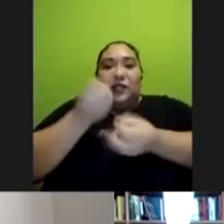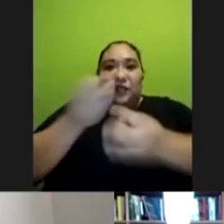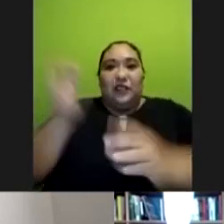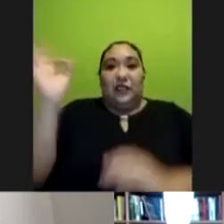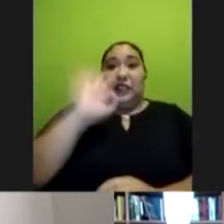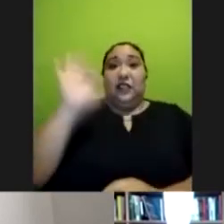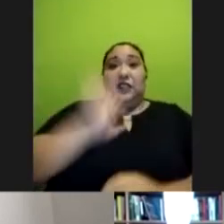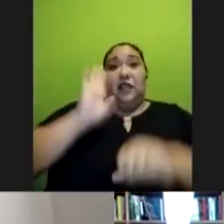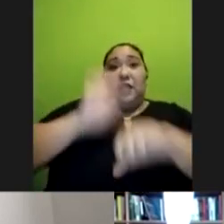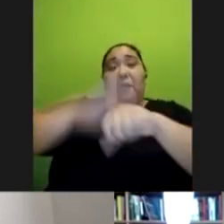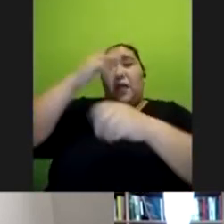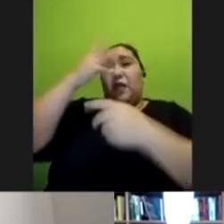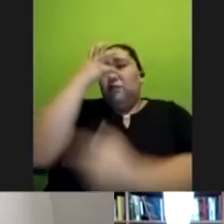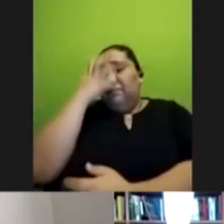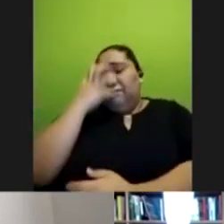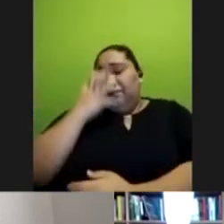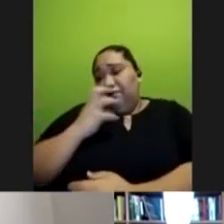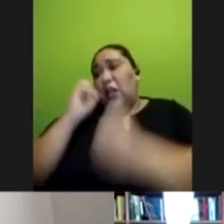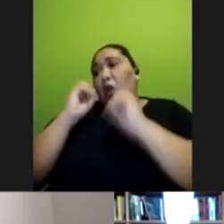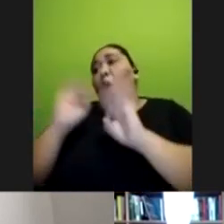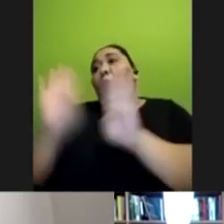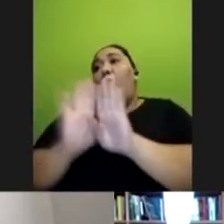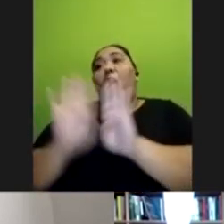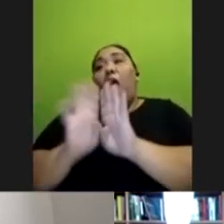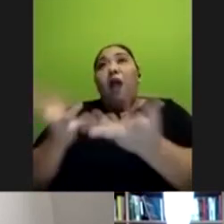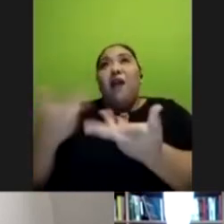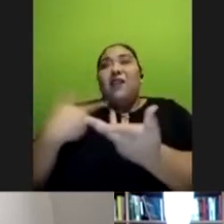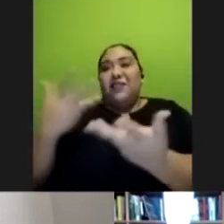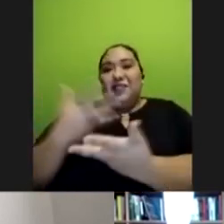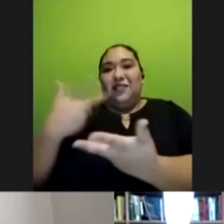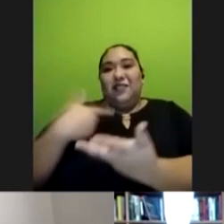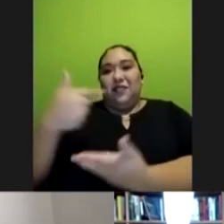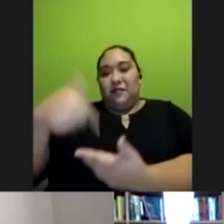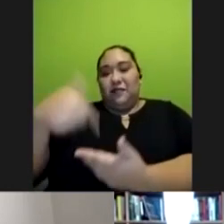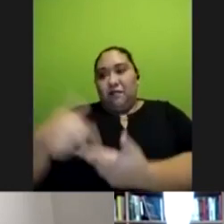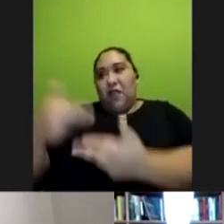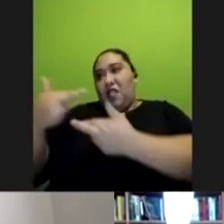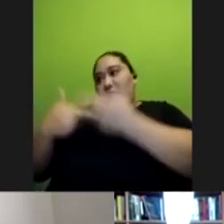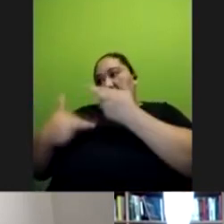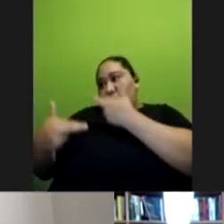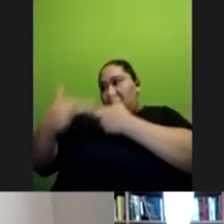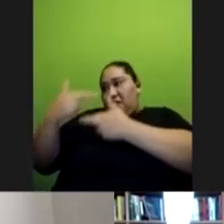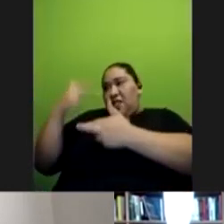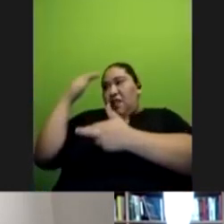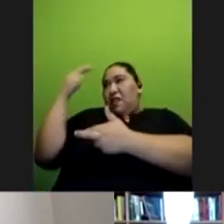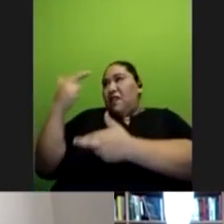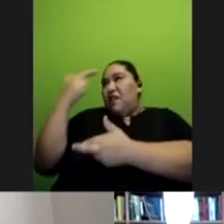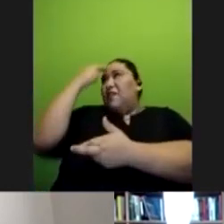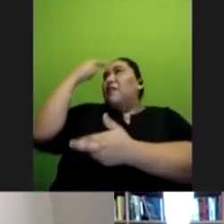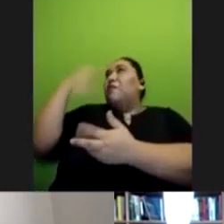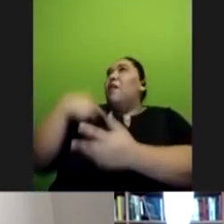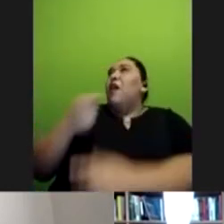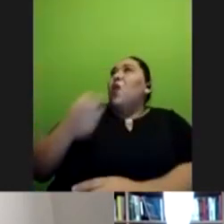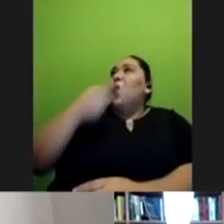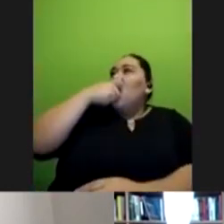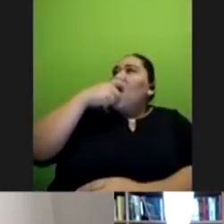ponen más necios o resulta que tienen algunas regresiones, ya volvieron a agarrar el chupón o ya se volvieron a hacer pipí o algunas de esas cosas que ocurren.